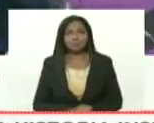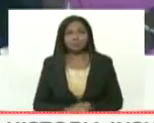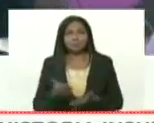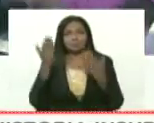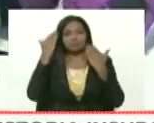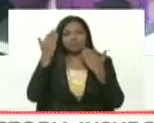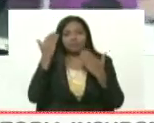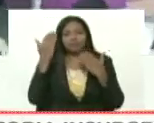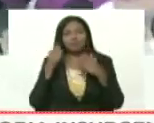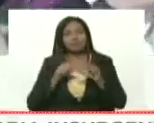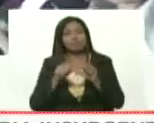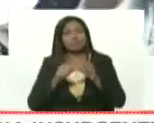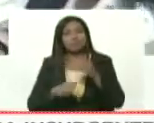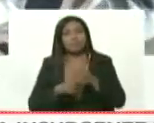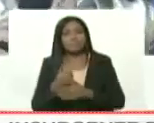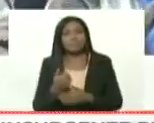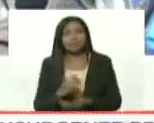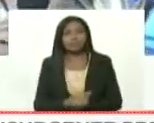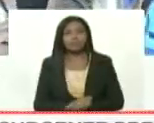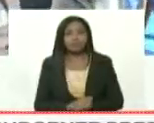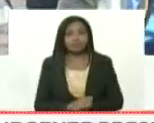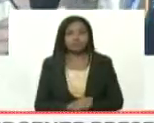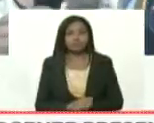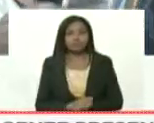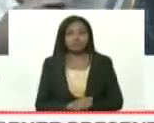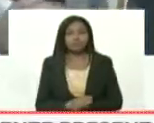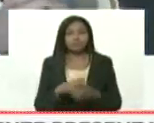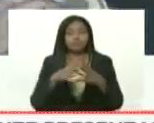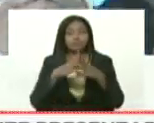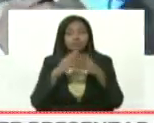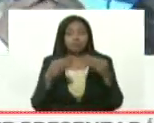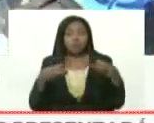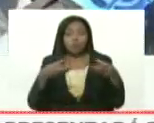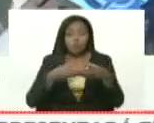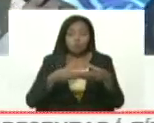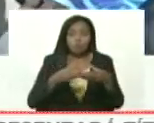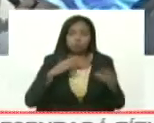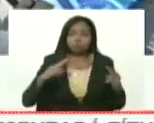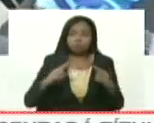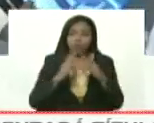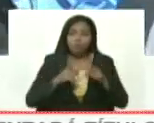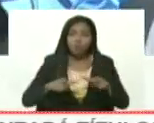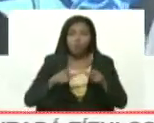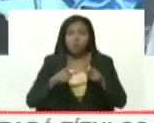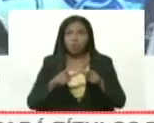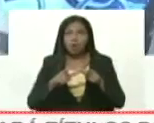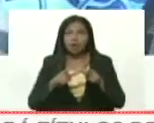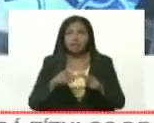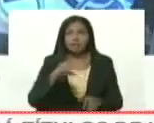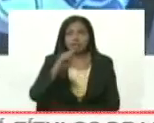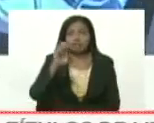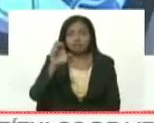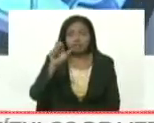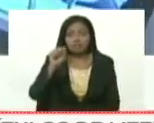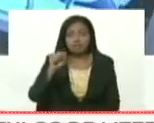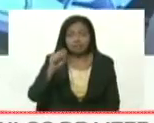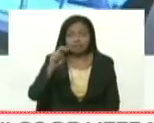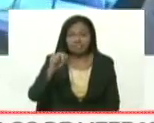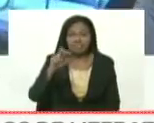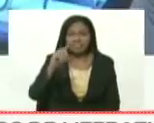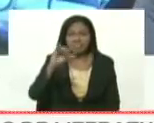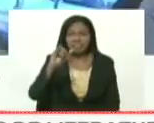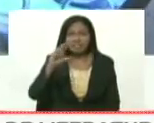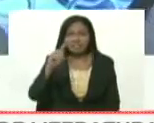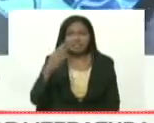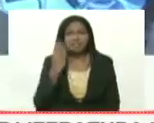Saludos, bueno, seguimos. Saludos por aquí. Y a todo el equipo. Aquí nos encontramos con el CENDIT en la Callapa Heroica, que es una experiencia que...